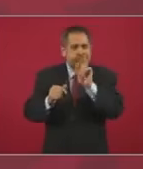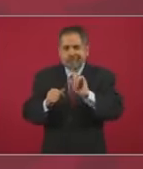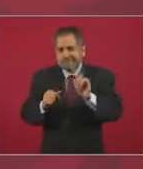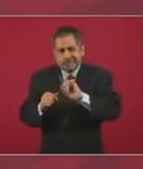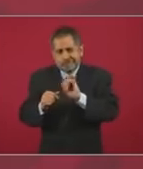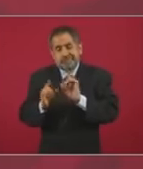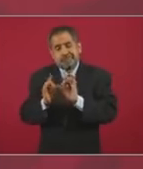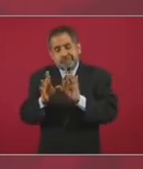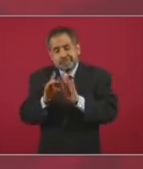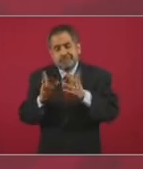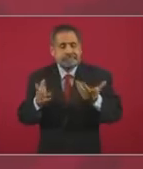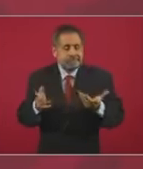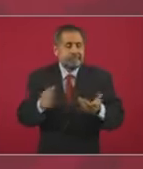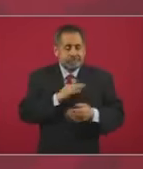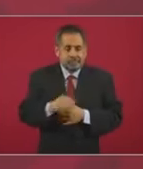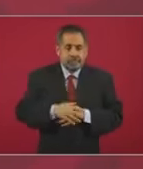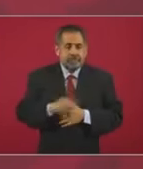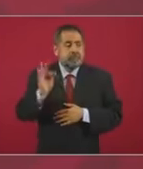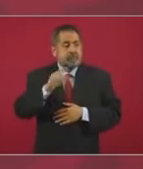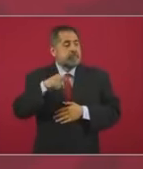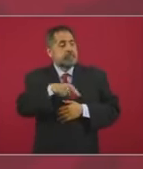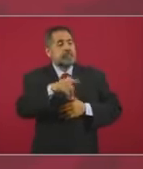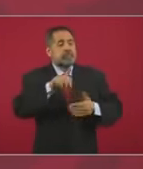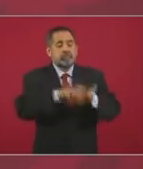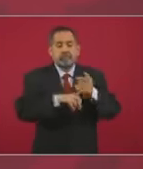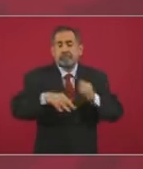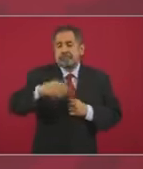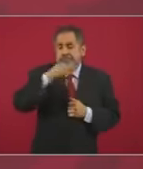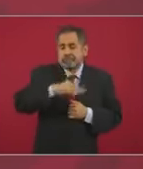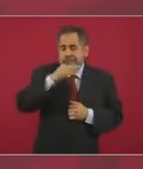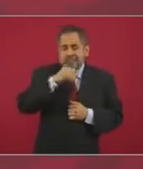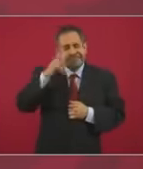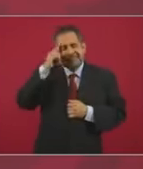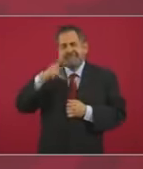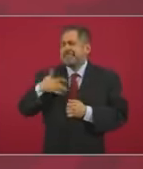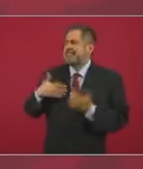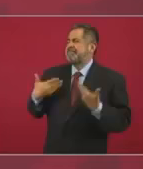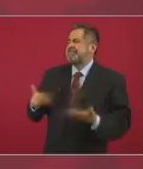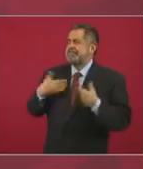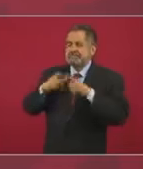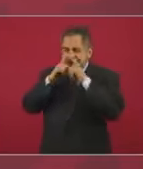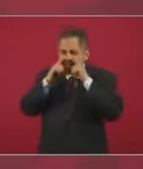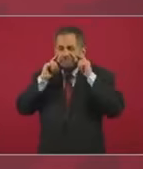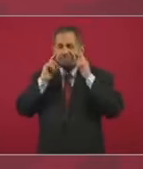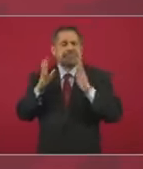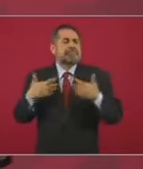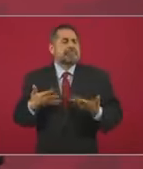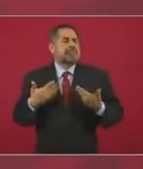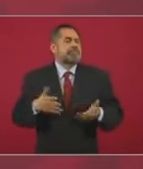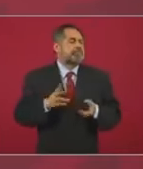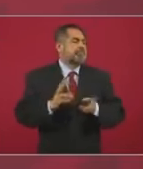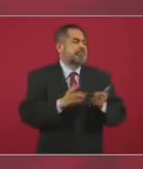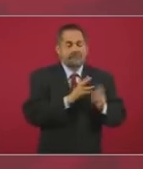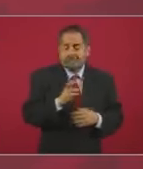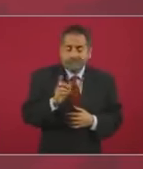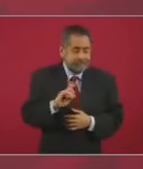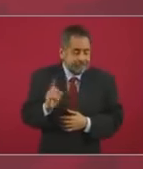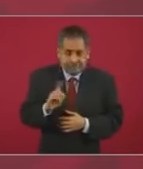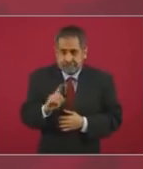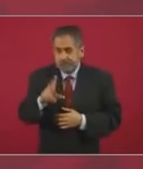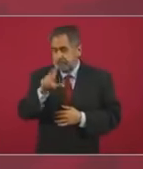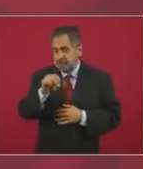cuando se realizan fiestas, cuando hay personas que salen, sienten que por usar el cubrebocas ya están protegidas, ya están protegidos.